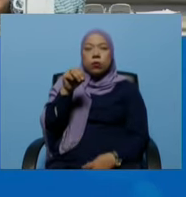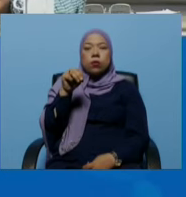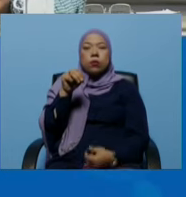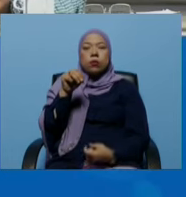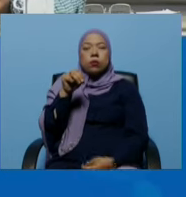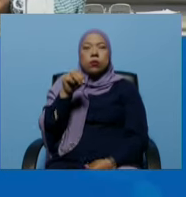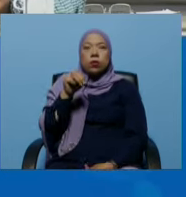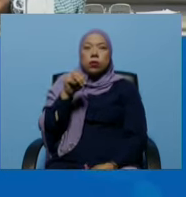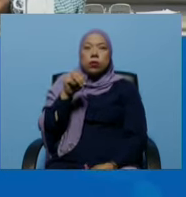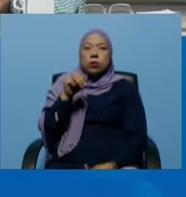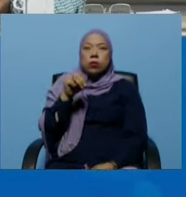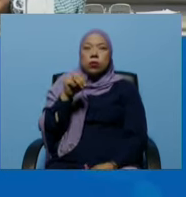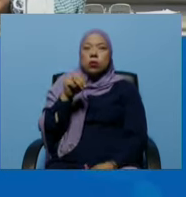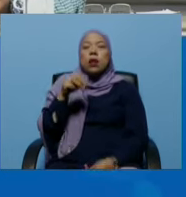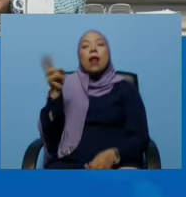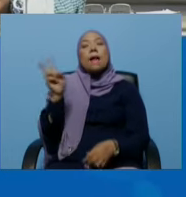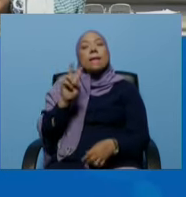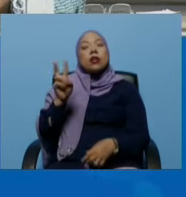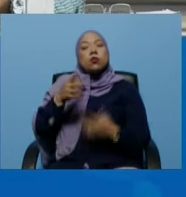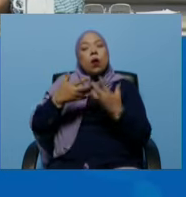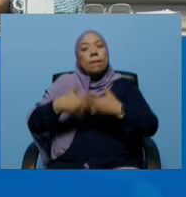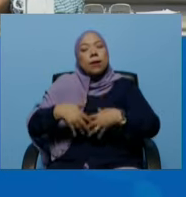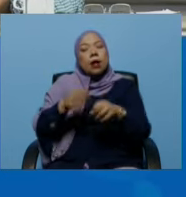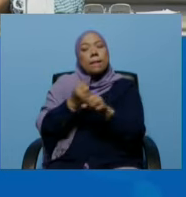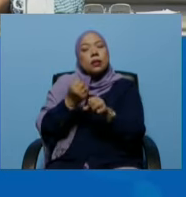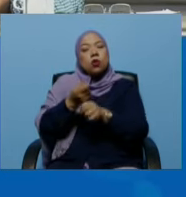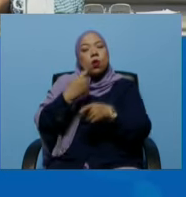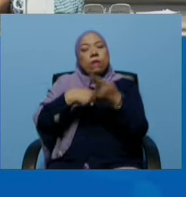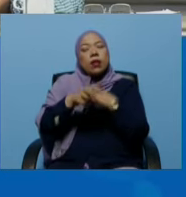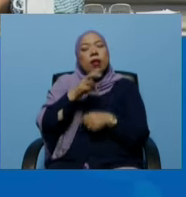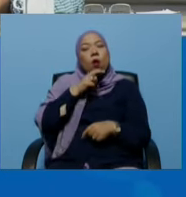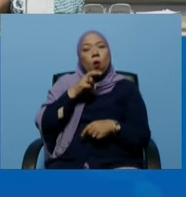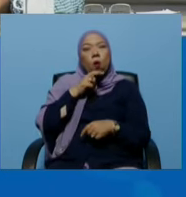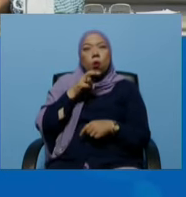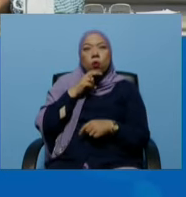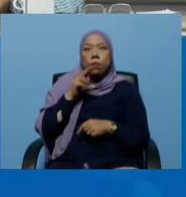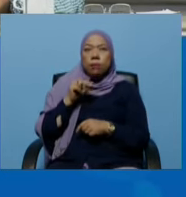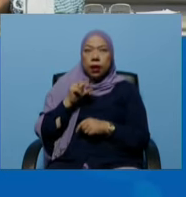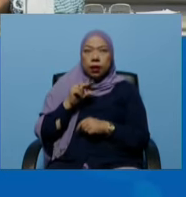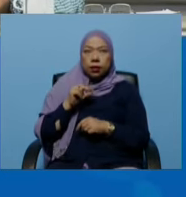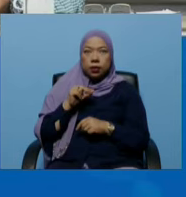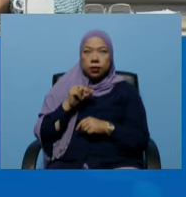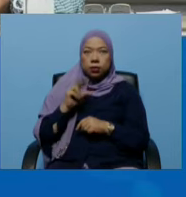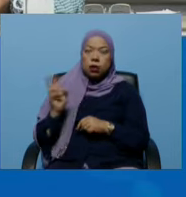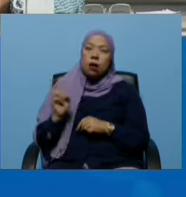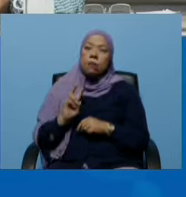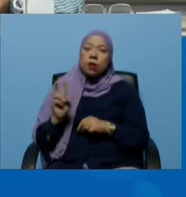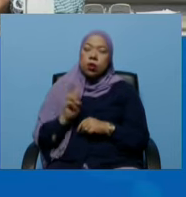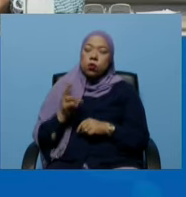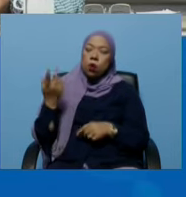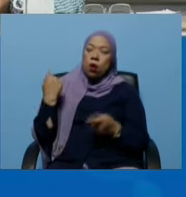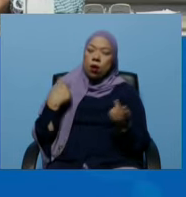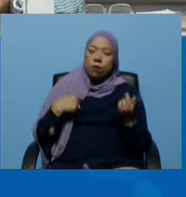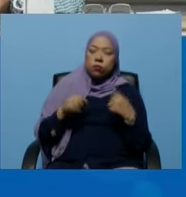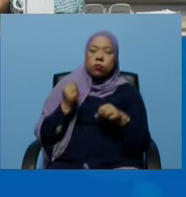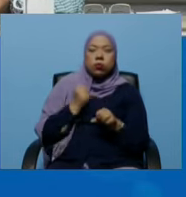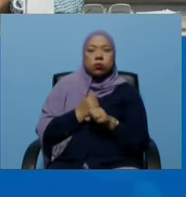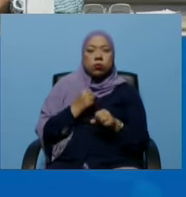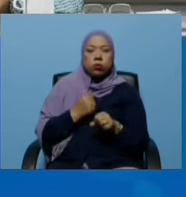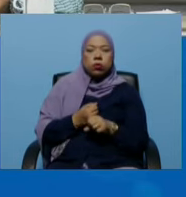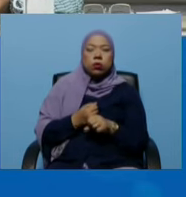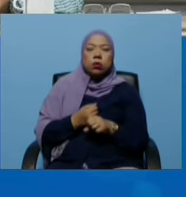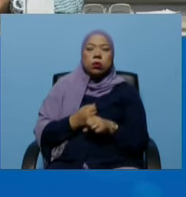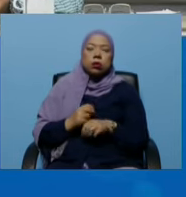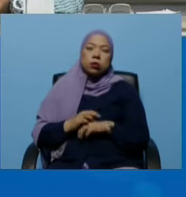que es la Corporación Venezolana de Minería. Y Venezuela está exportando ahora